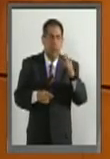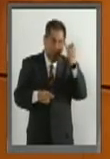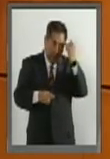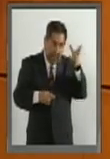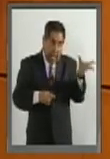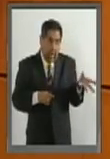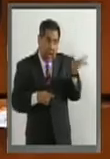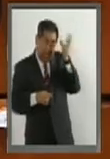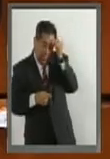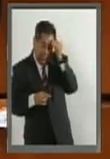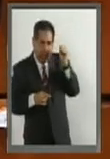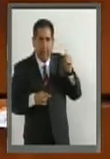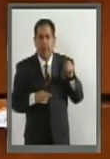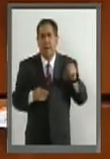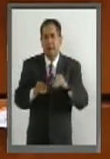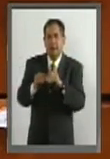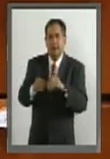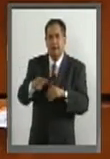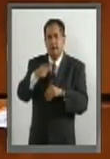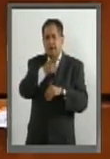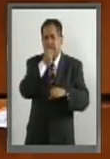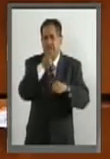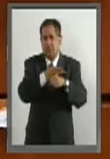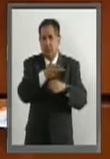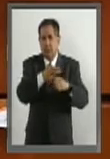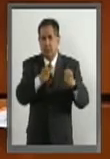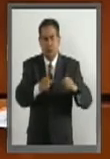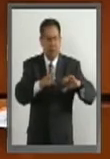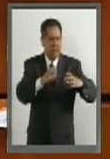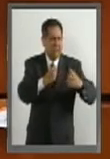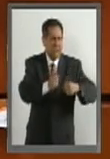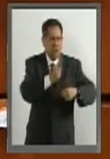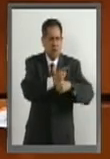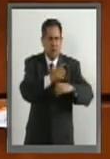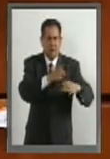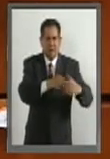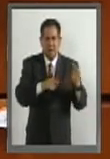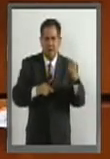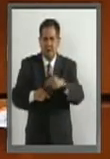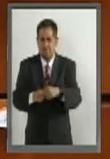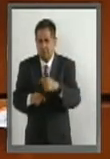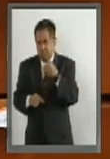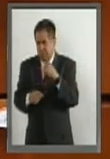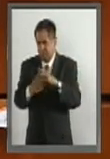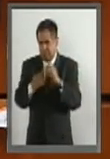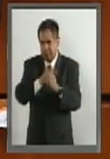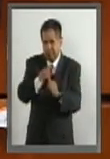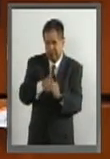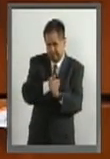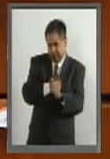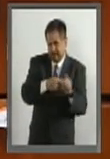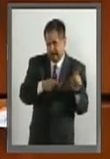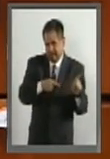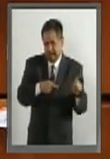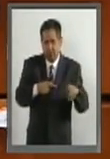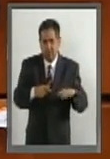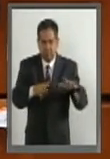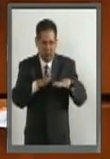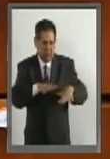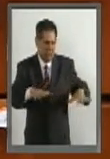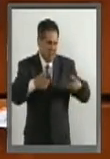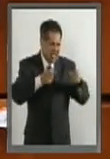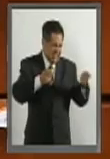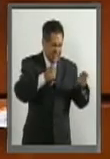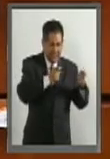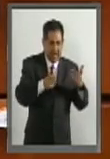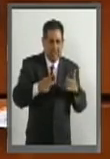que es el secretario de la Homeland Security. Eso, Kelly, que vino, es el secretario de esta organización.